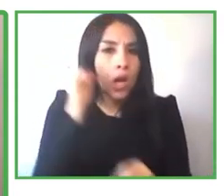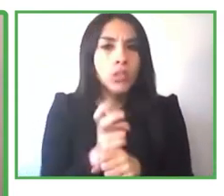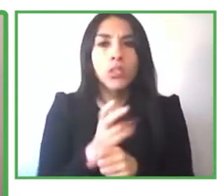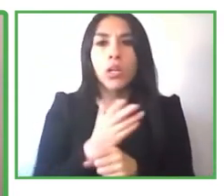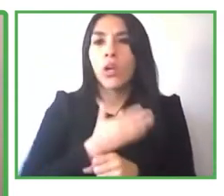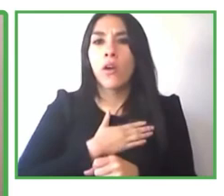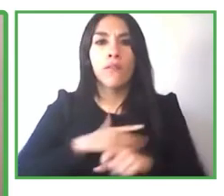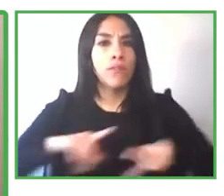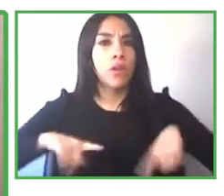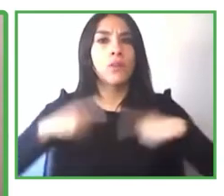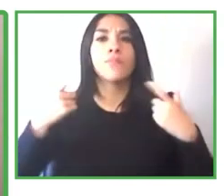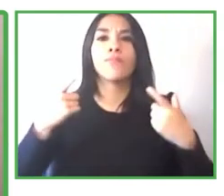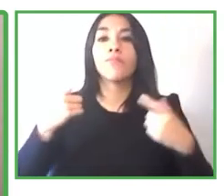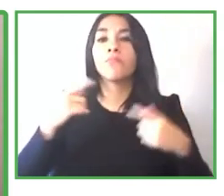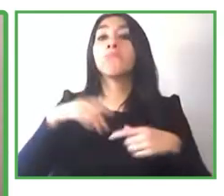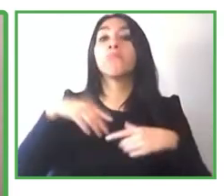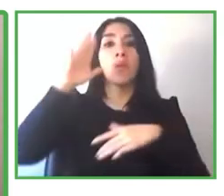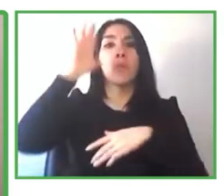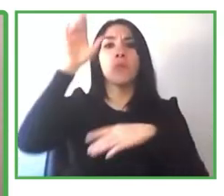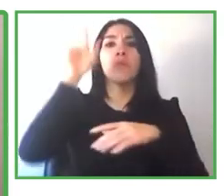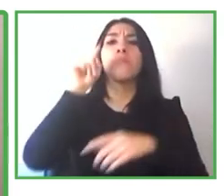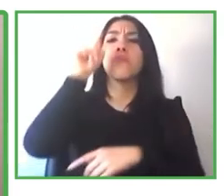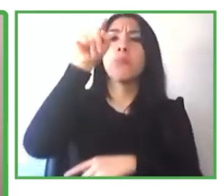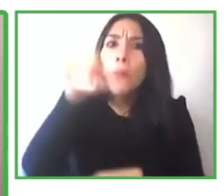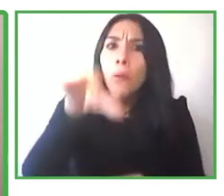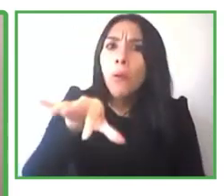con discapacidades intelectuales. Y bueno, postulé.